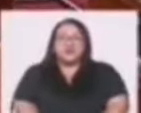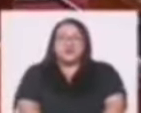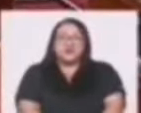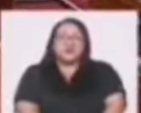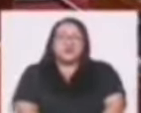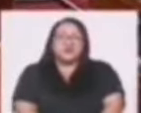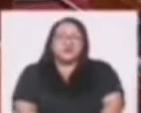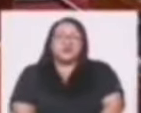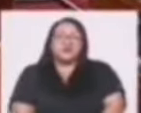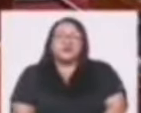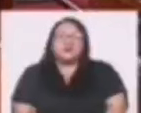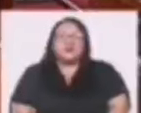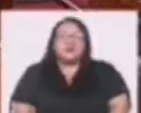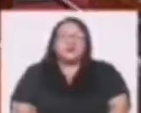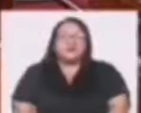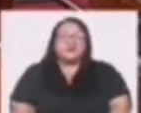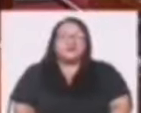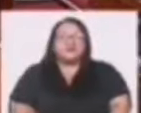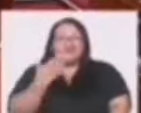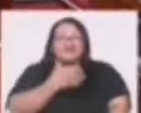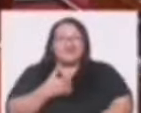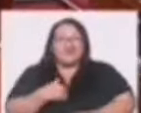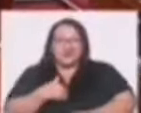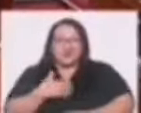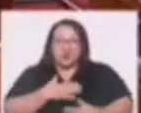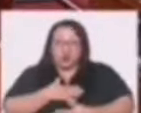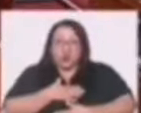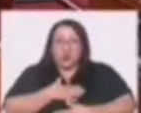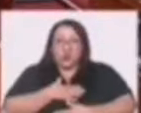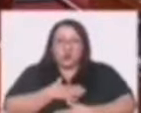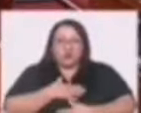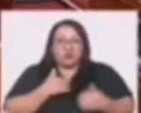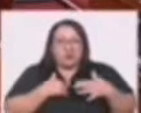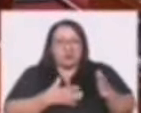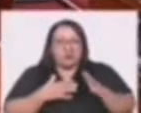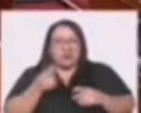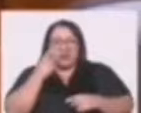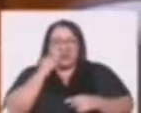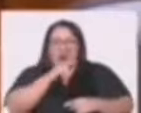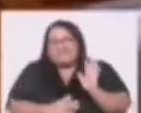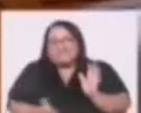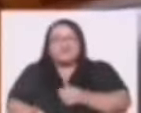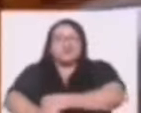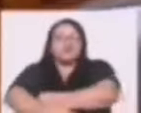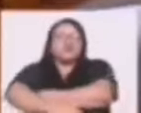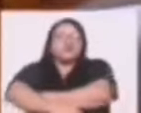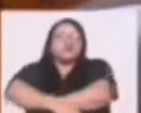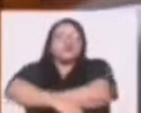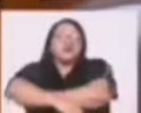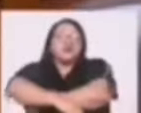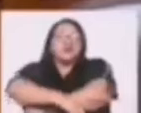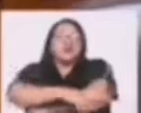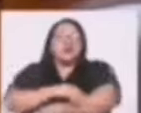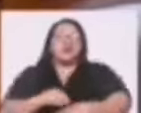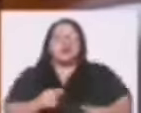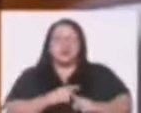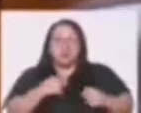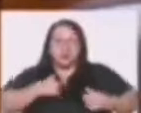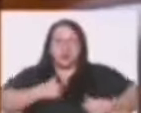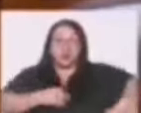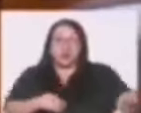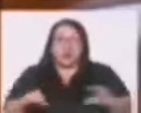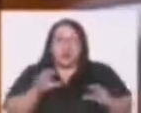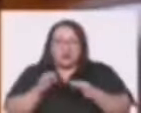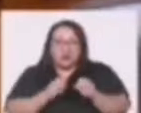Gracias, señor presidente. Me he preparado aquí como para contestarle a los señores que han expuesto, pero voy a ser